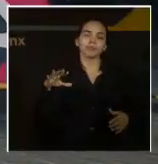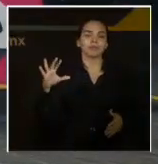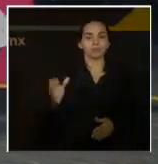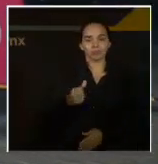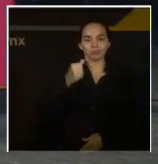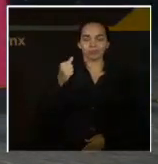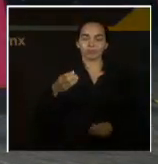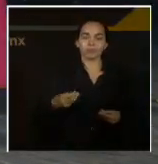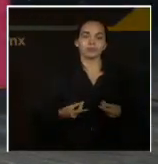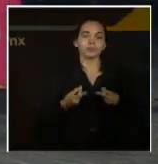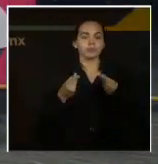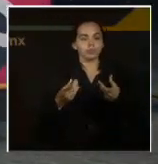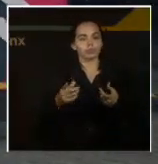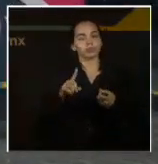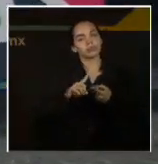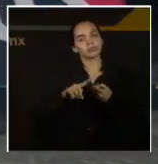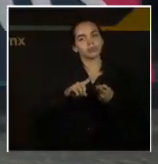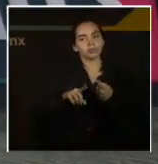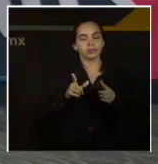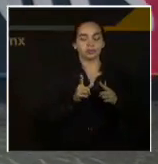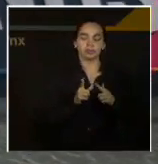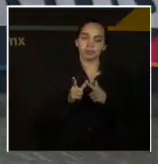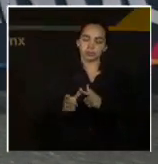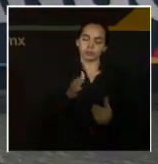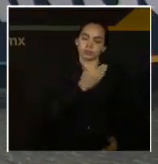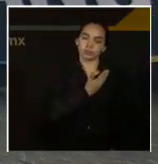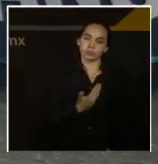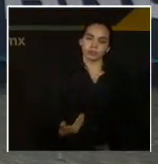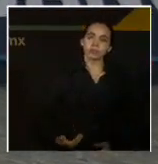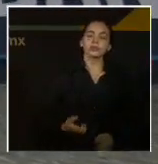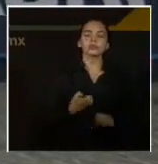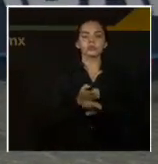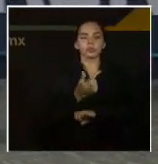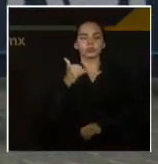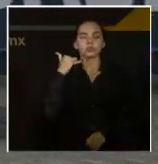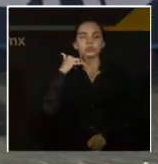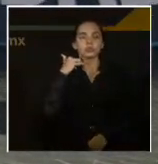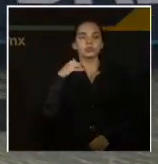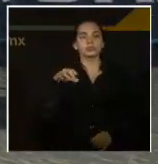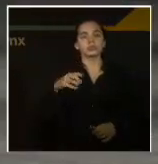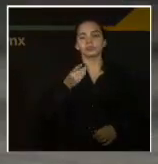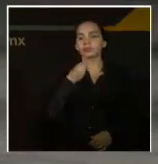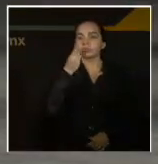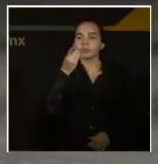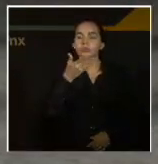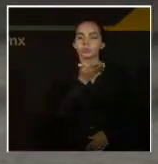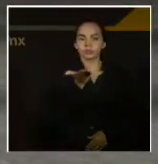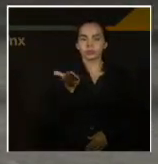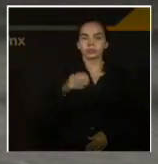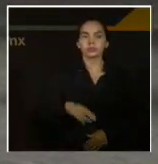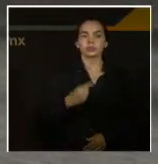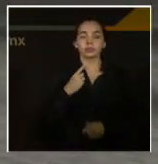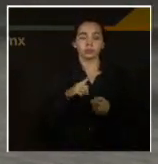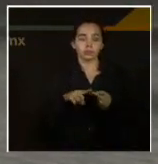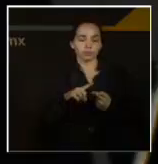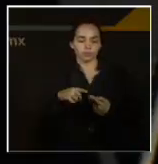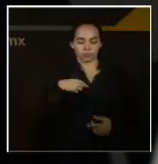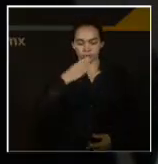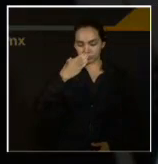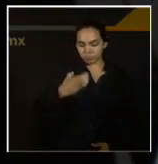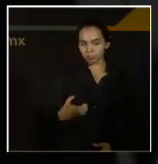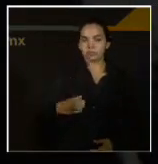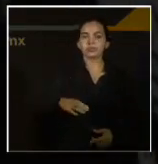nos da a quienes aspiramos a llegar a la gubernatura del estado de Yucatán para expresar aquí ante ustedes quiénes somos,